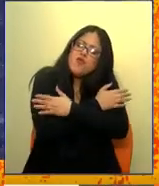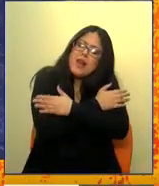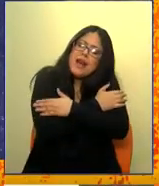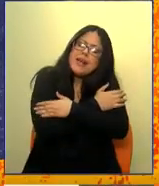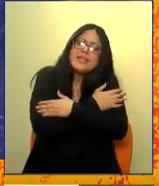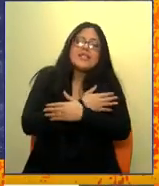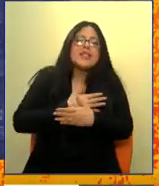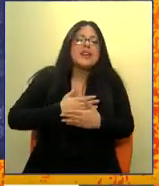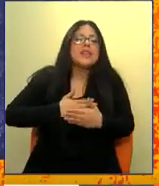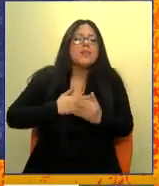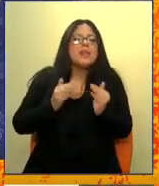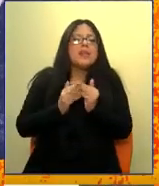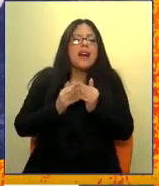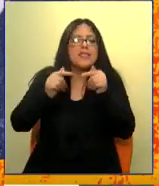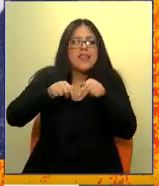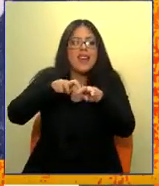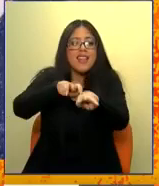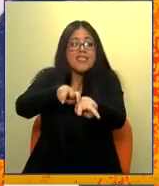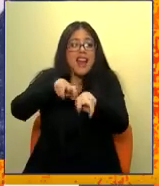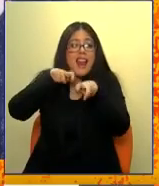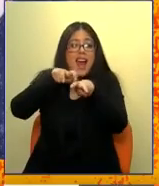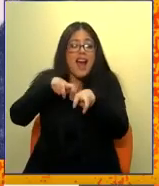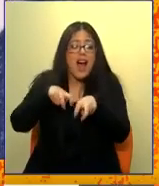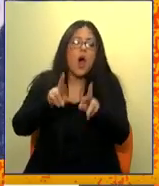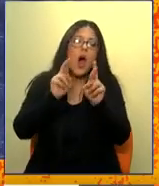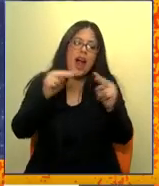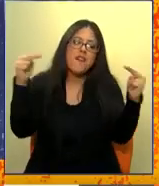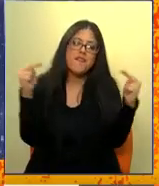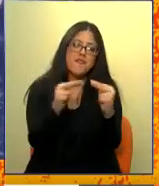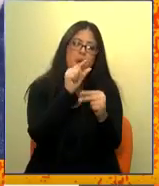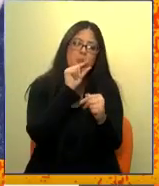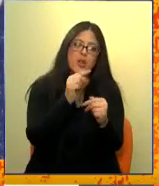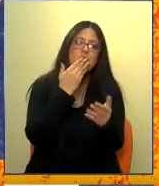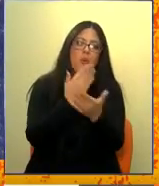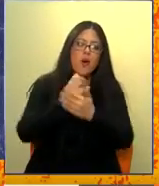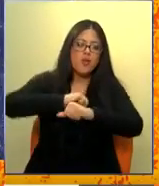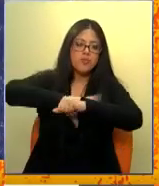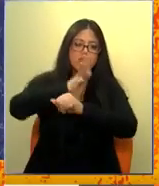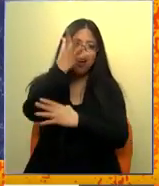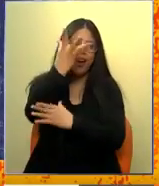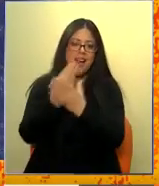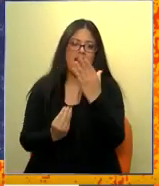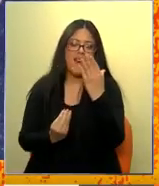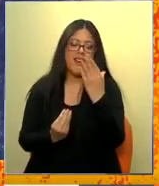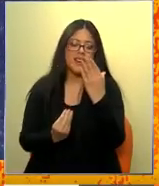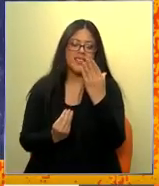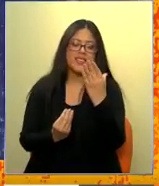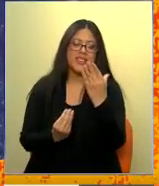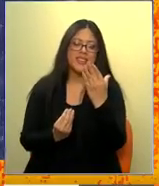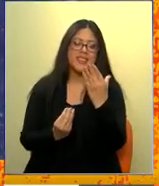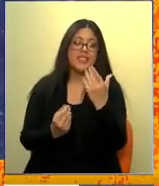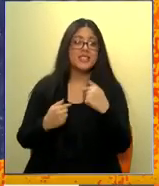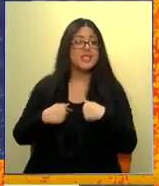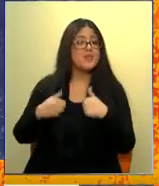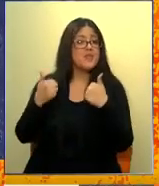de Talagante. Y espero que nos podamos ver pronto cuando esta pandemia ya pase. Así que estén muy bien